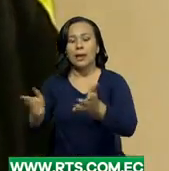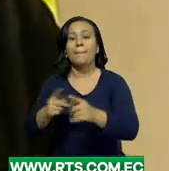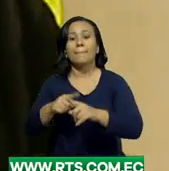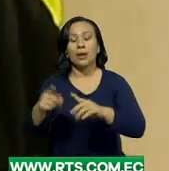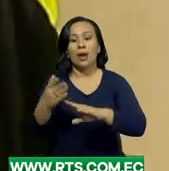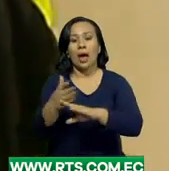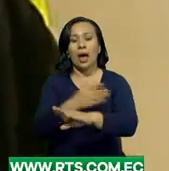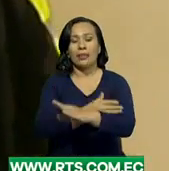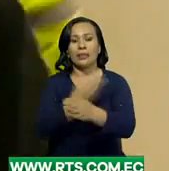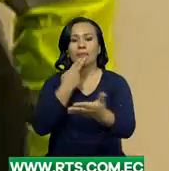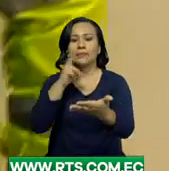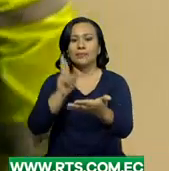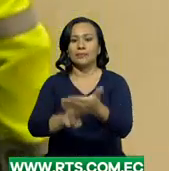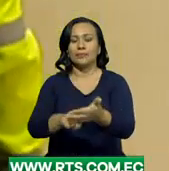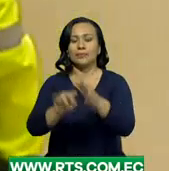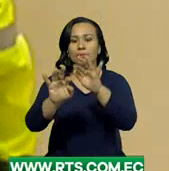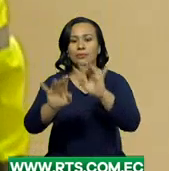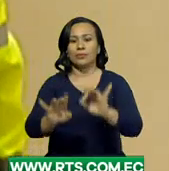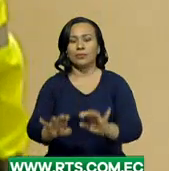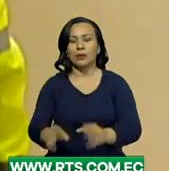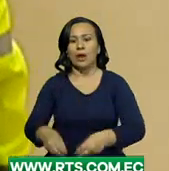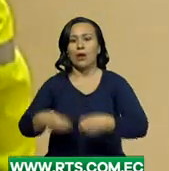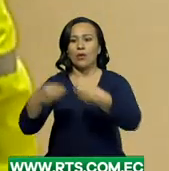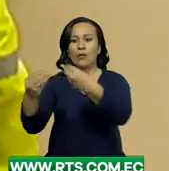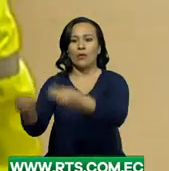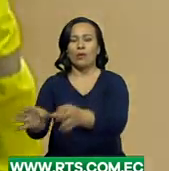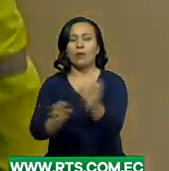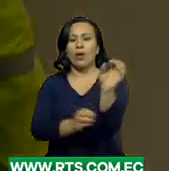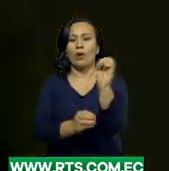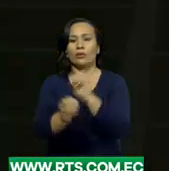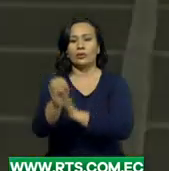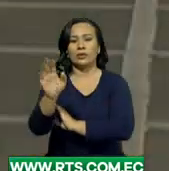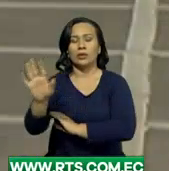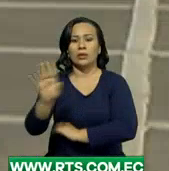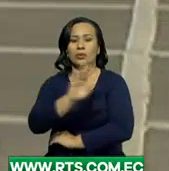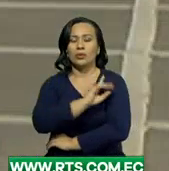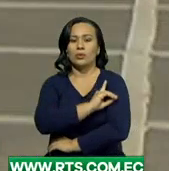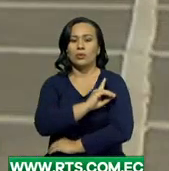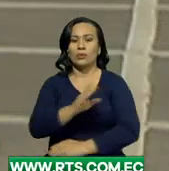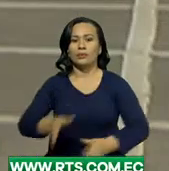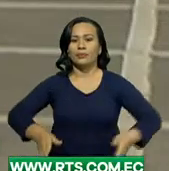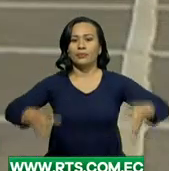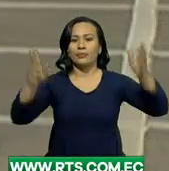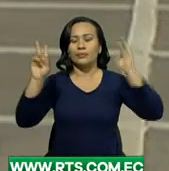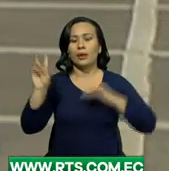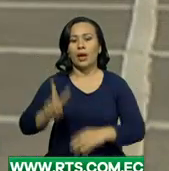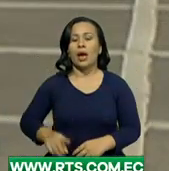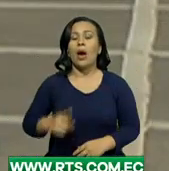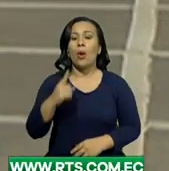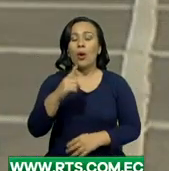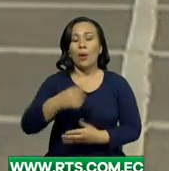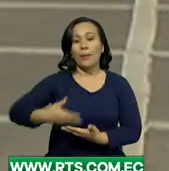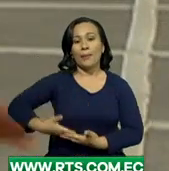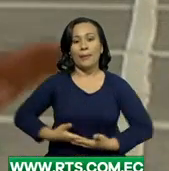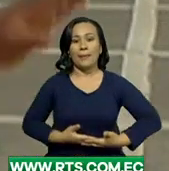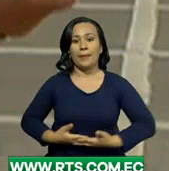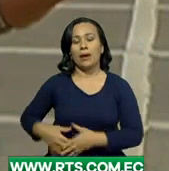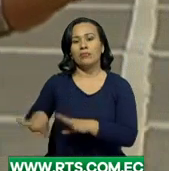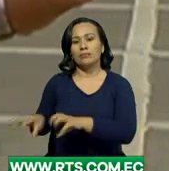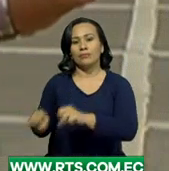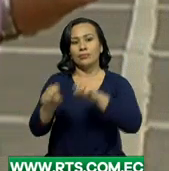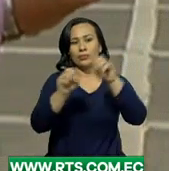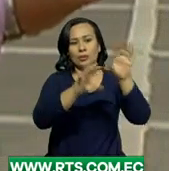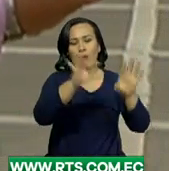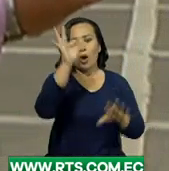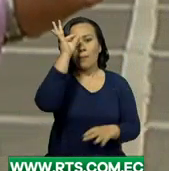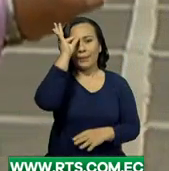haber notificado de dicha situación a la embajada de su país. El niño de un día de nacido fue trasladado hasta el Hospital